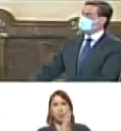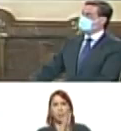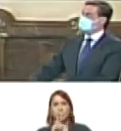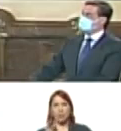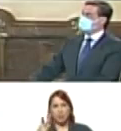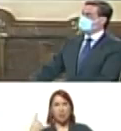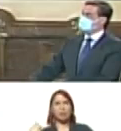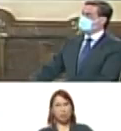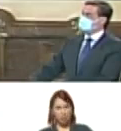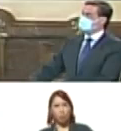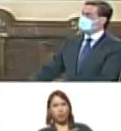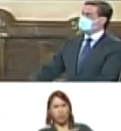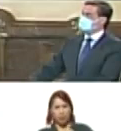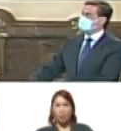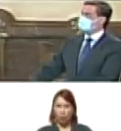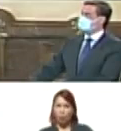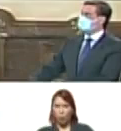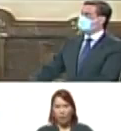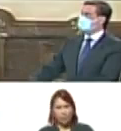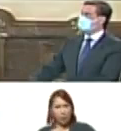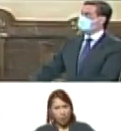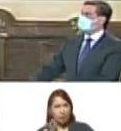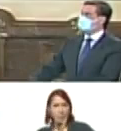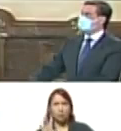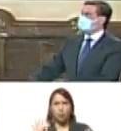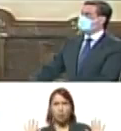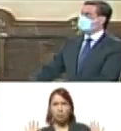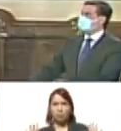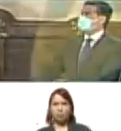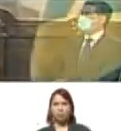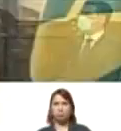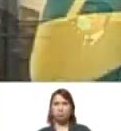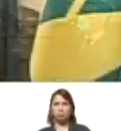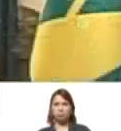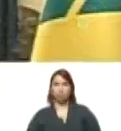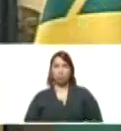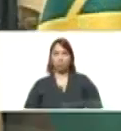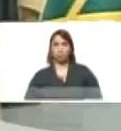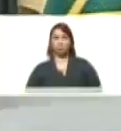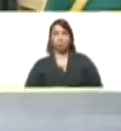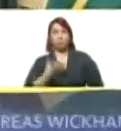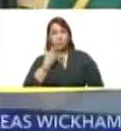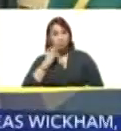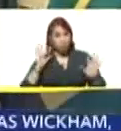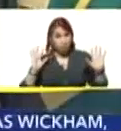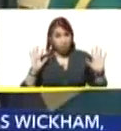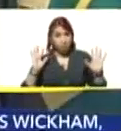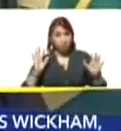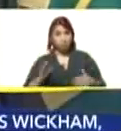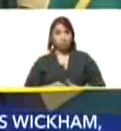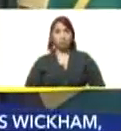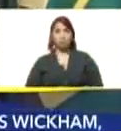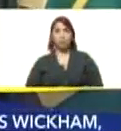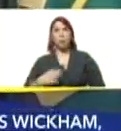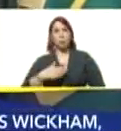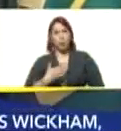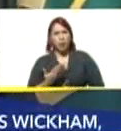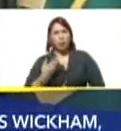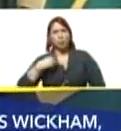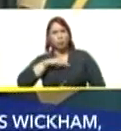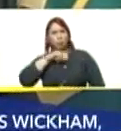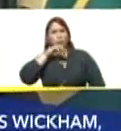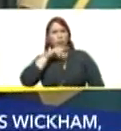las universidades y podemos hacerlo. Por ejemplo, pudiéramos estar hablando